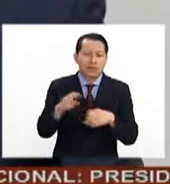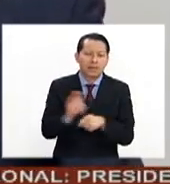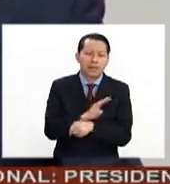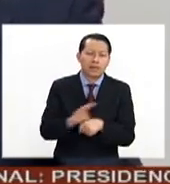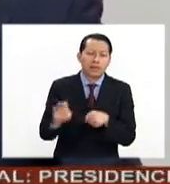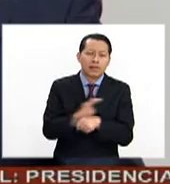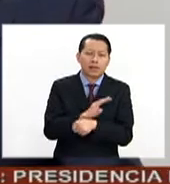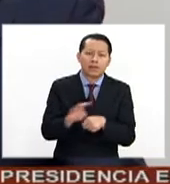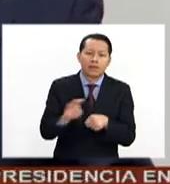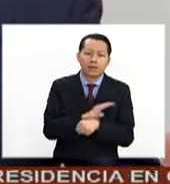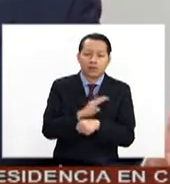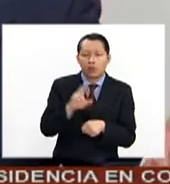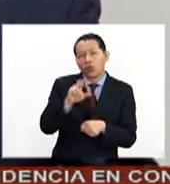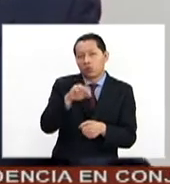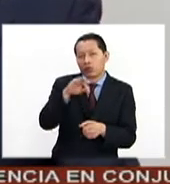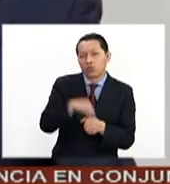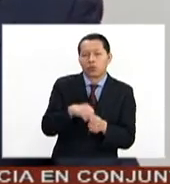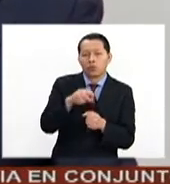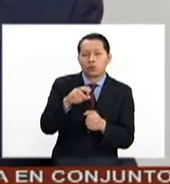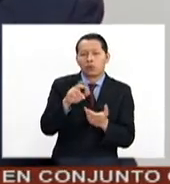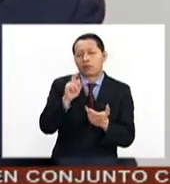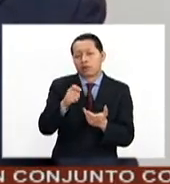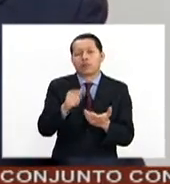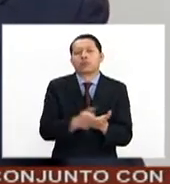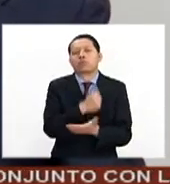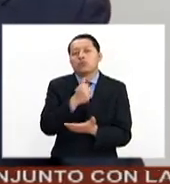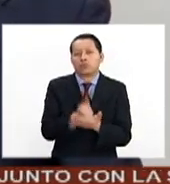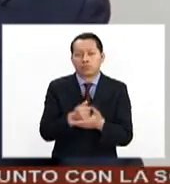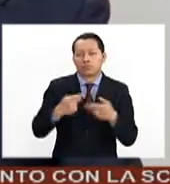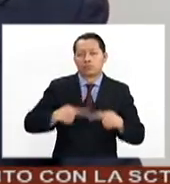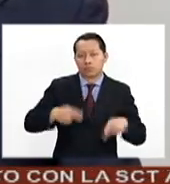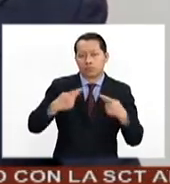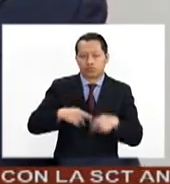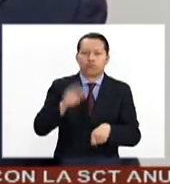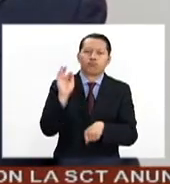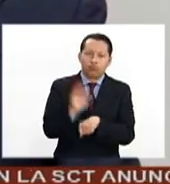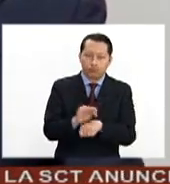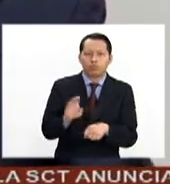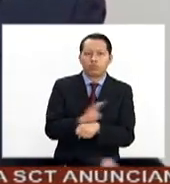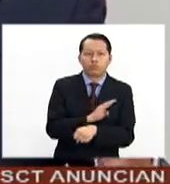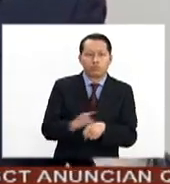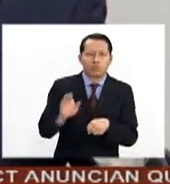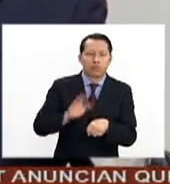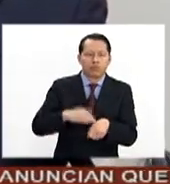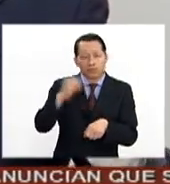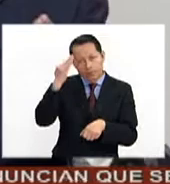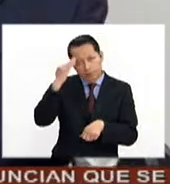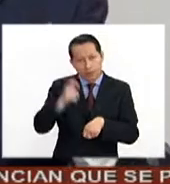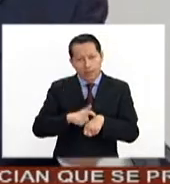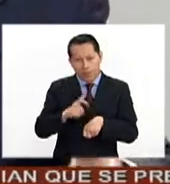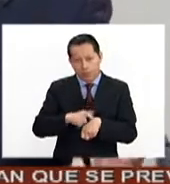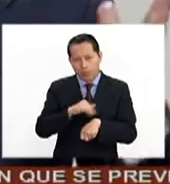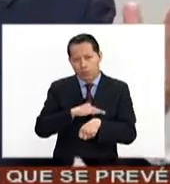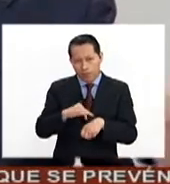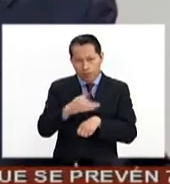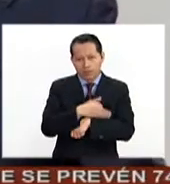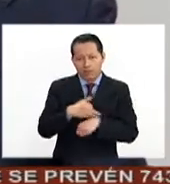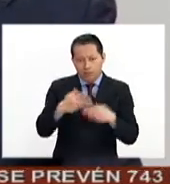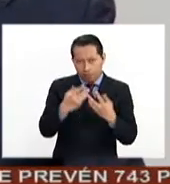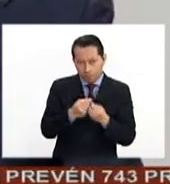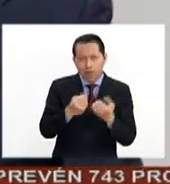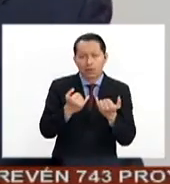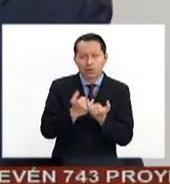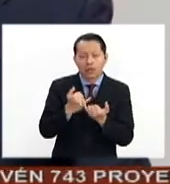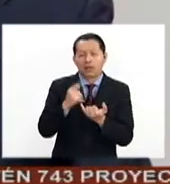beneficios no electorales, sino beneficios ciudadanos para la gente que ahora está teniendo más tiempo y para estar con sus familias y menos